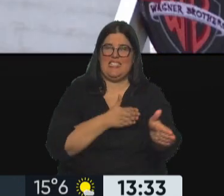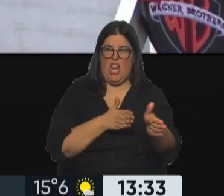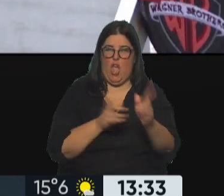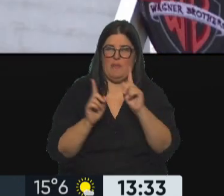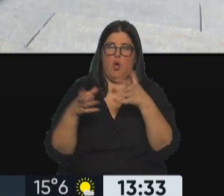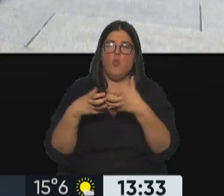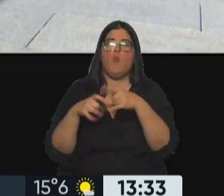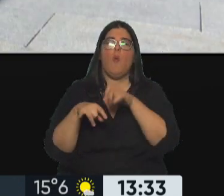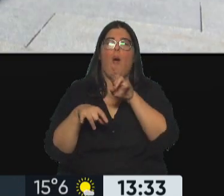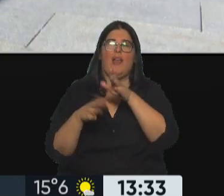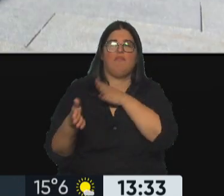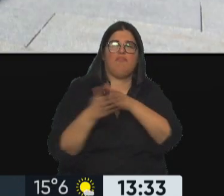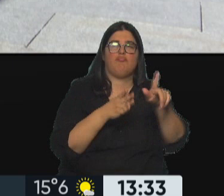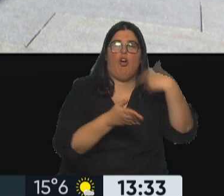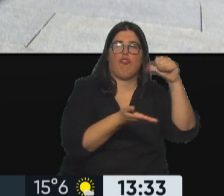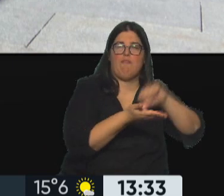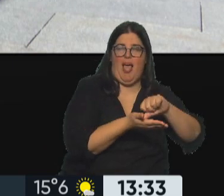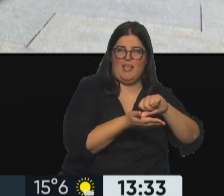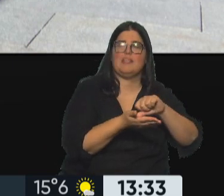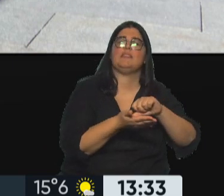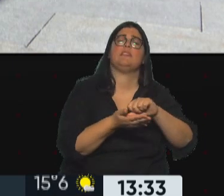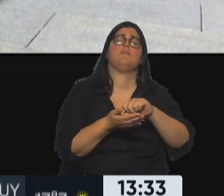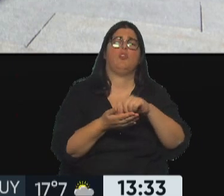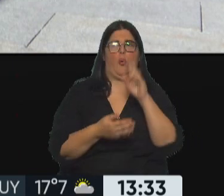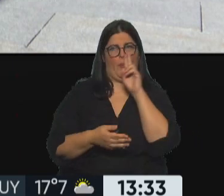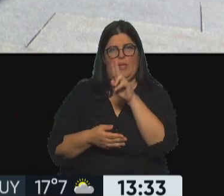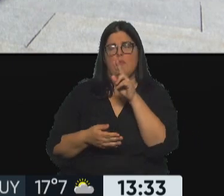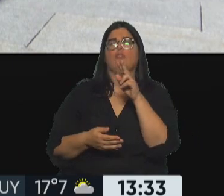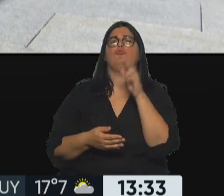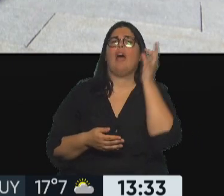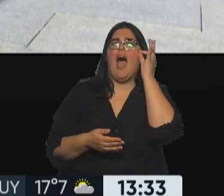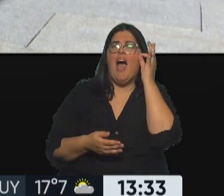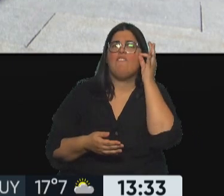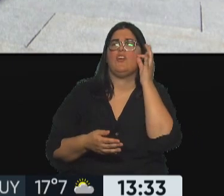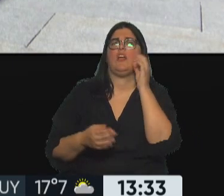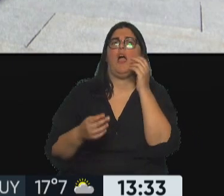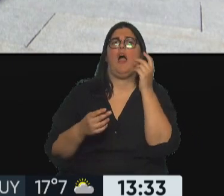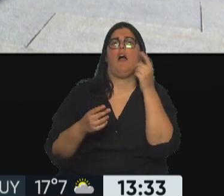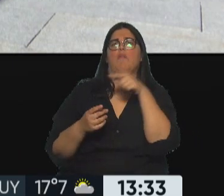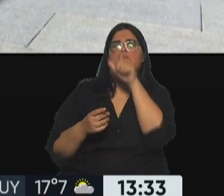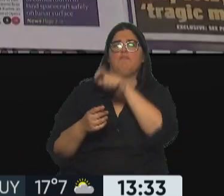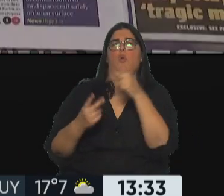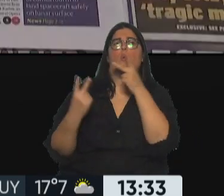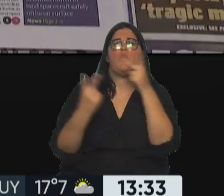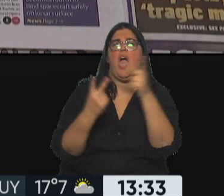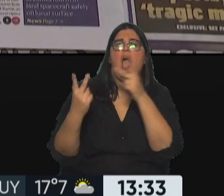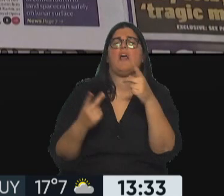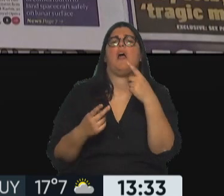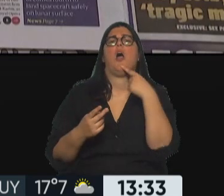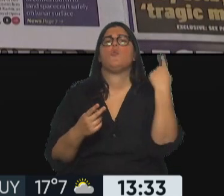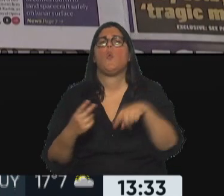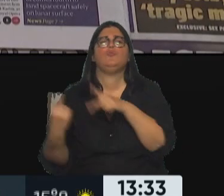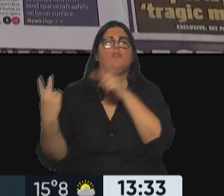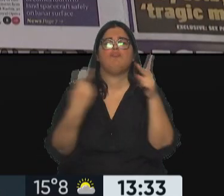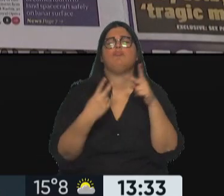pero rápidamente vimos cómo aparecía en África, aparecía viajando entre San Petersburgo y Moscú, digamos, todo un entramado